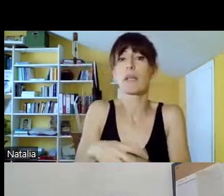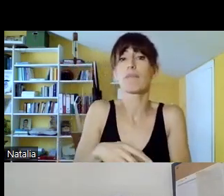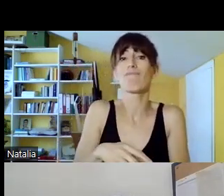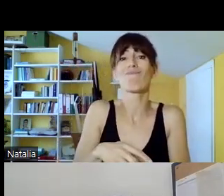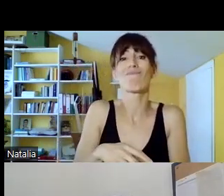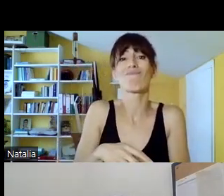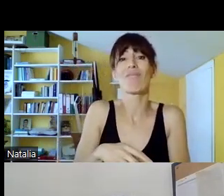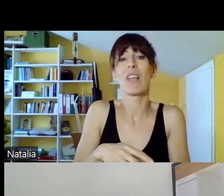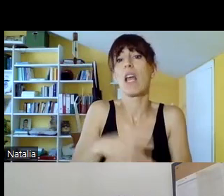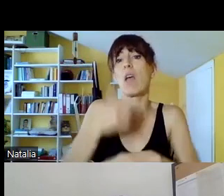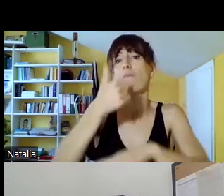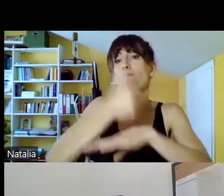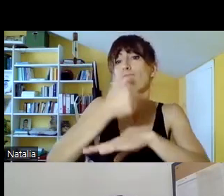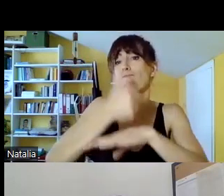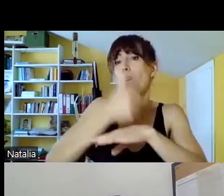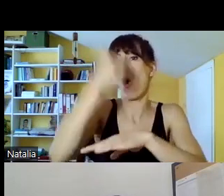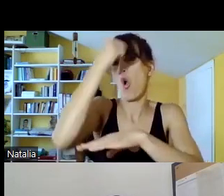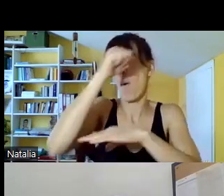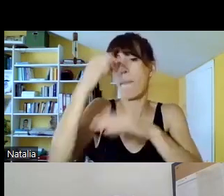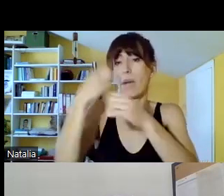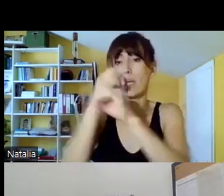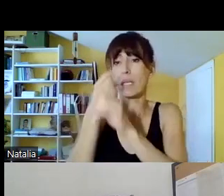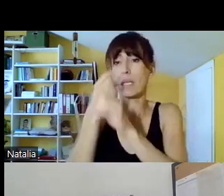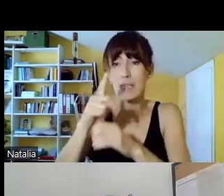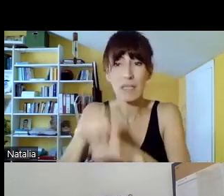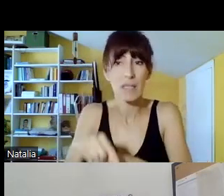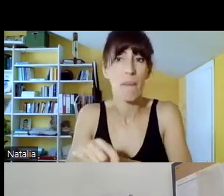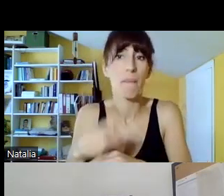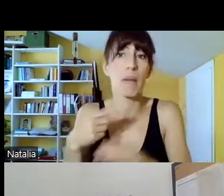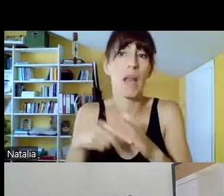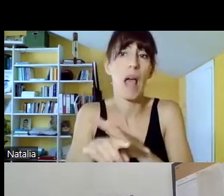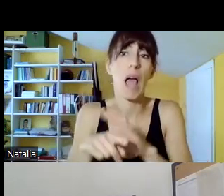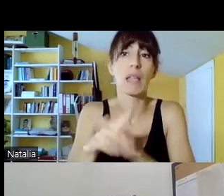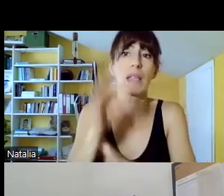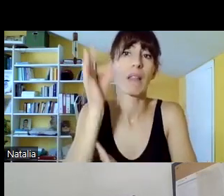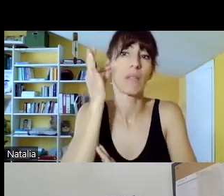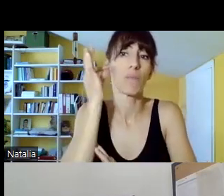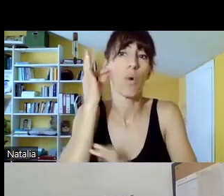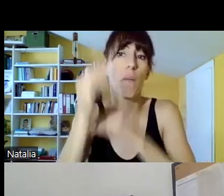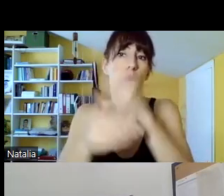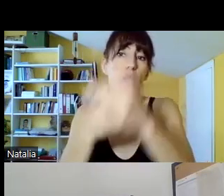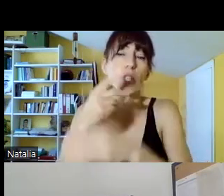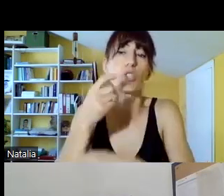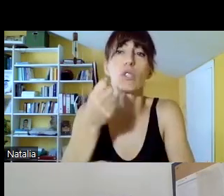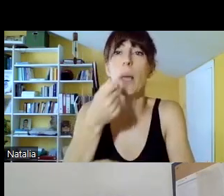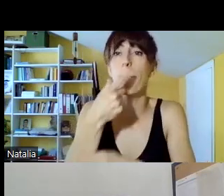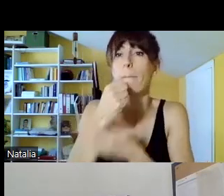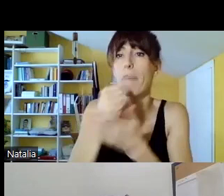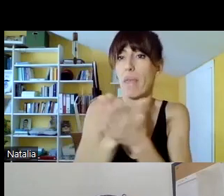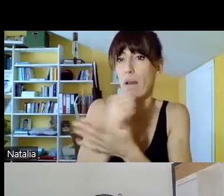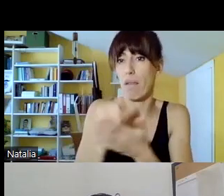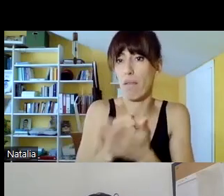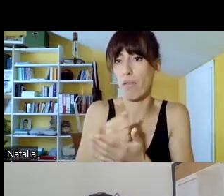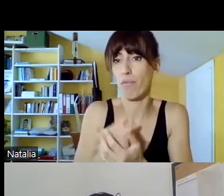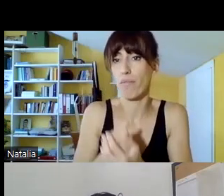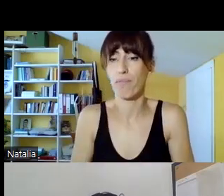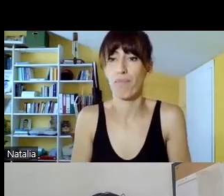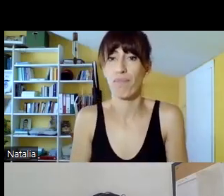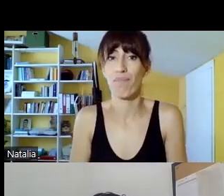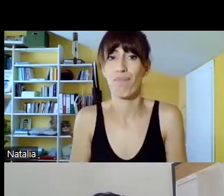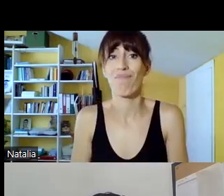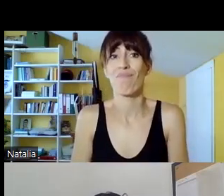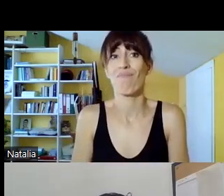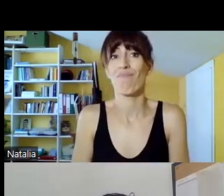por último, se identificó también la agencia activa de las mujeres en los procesos de medicalización. Así, a